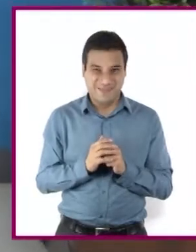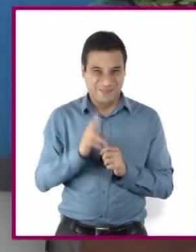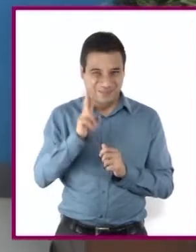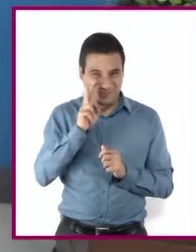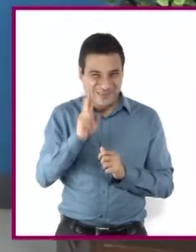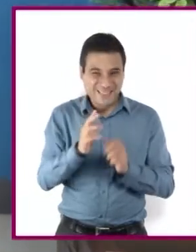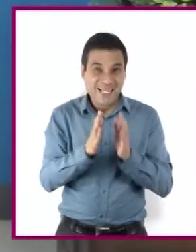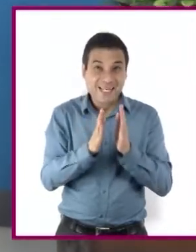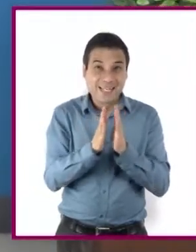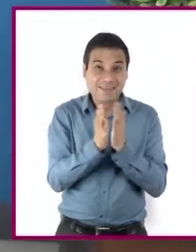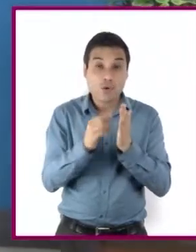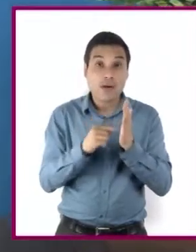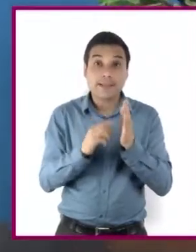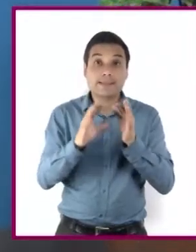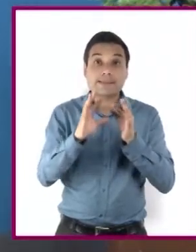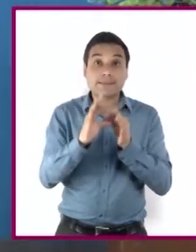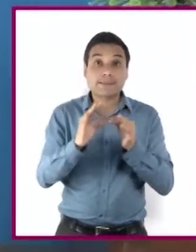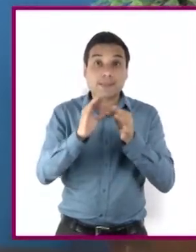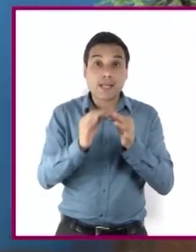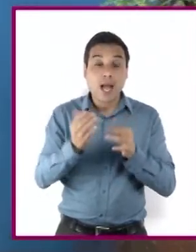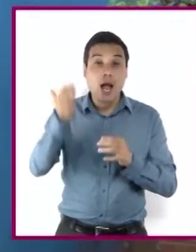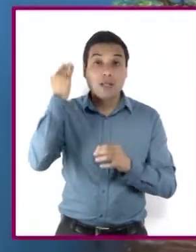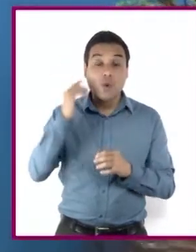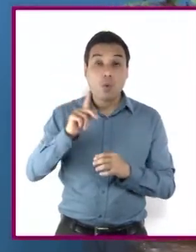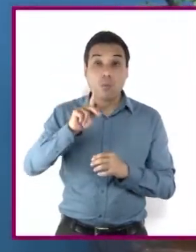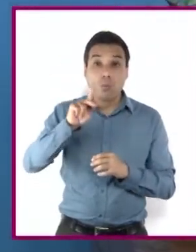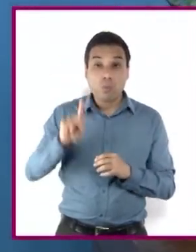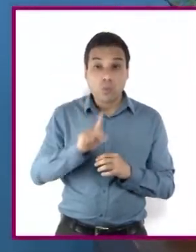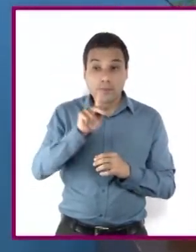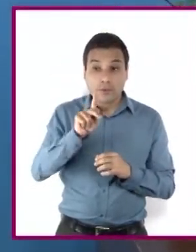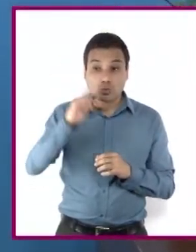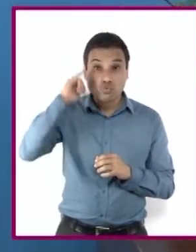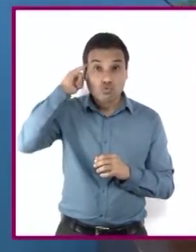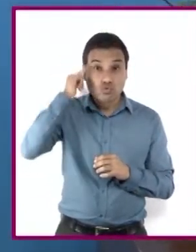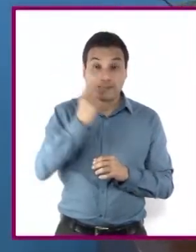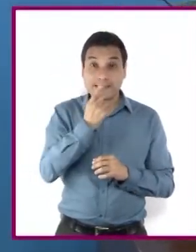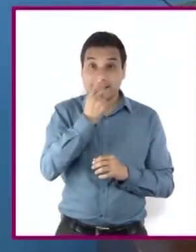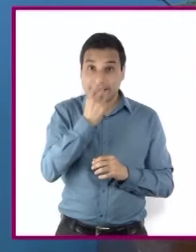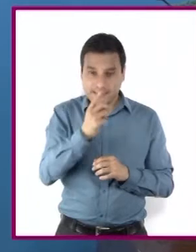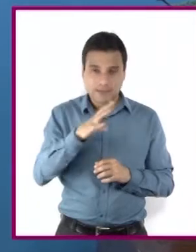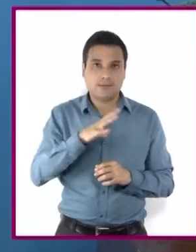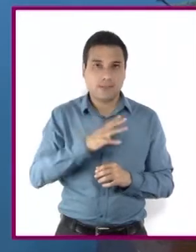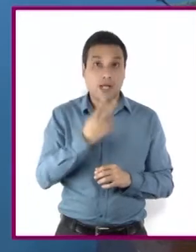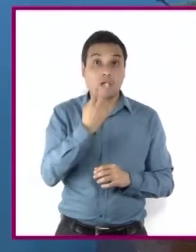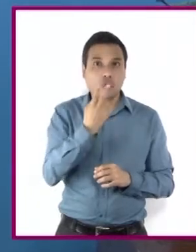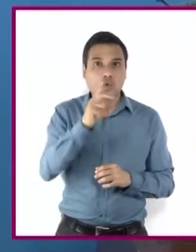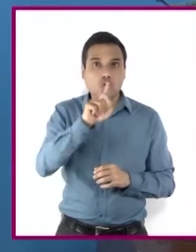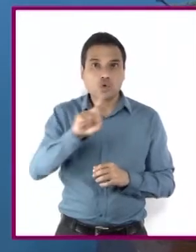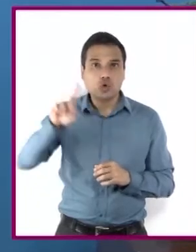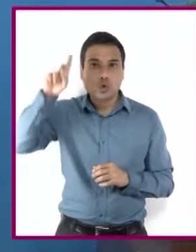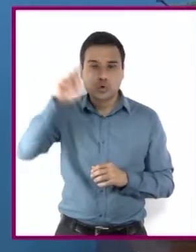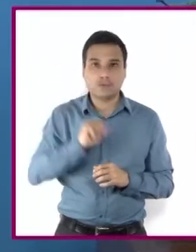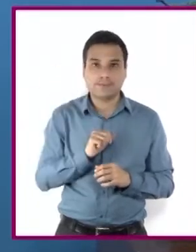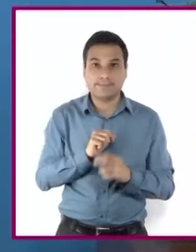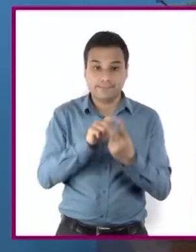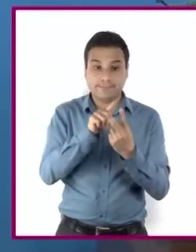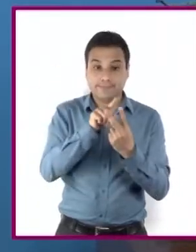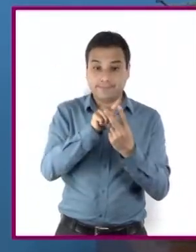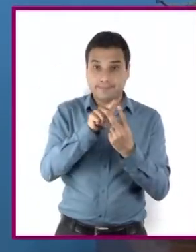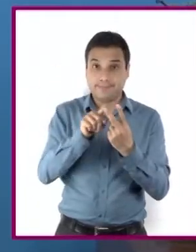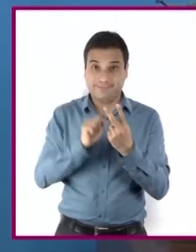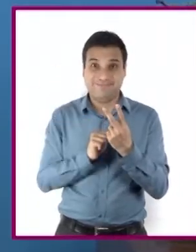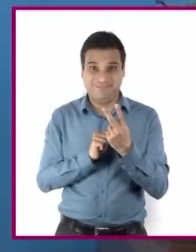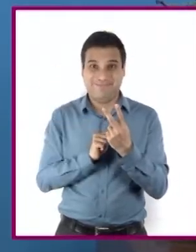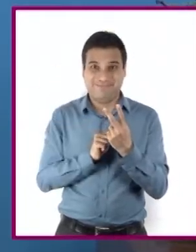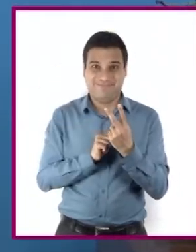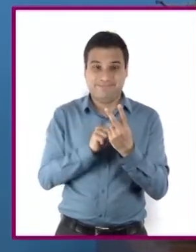escuchar cómo los pueblos mesoamericanos tenían como principio de todo a dos dioses, los cuales representaron la